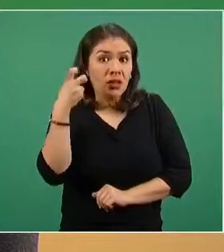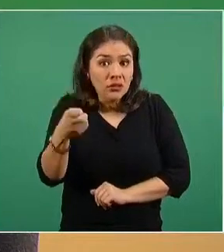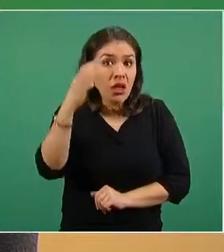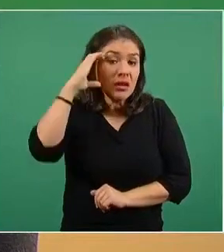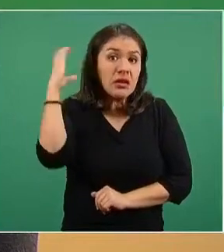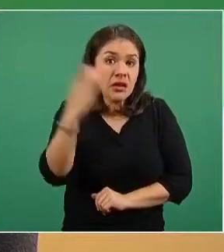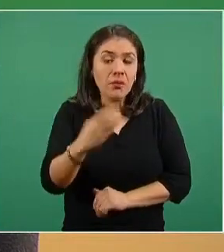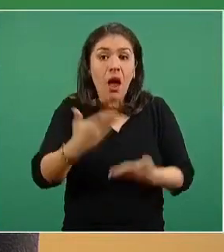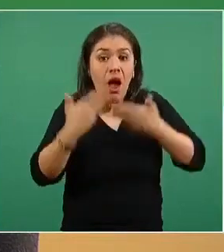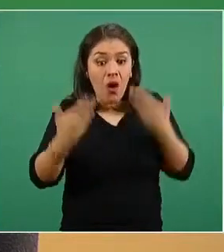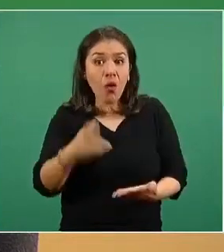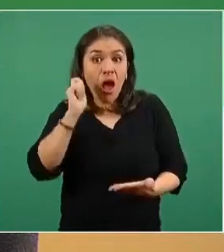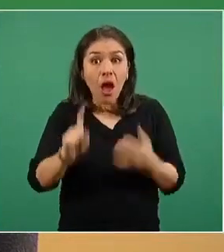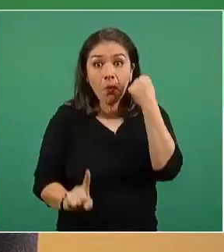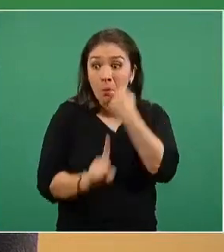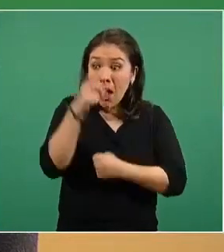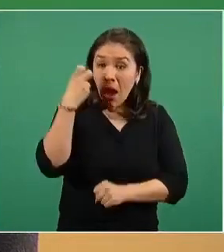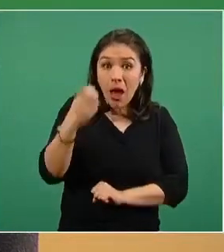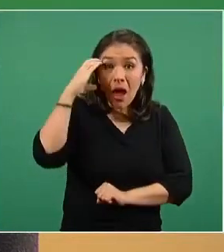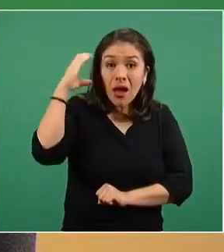hoy es considerado un delito